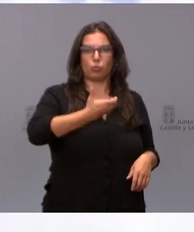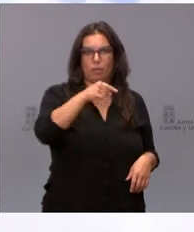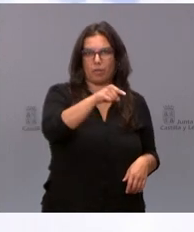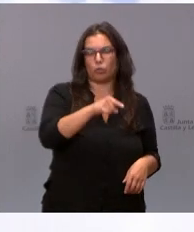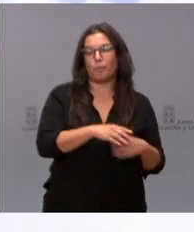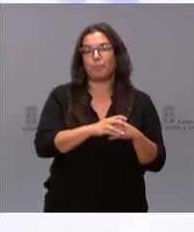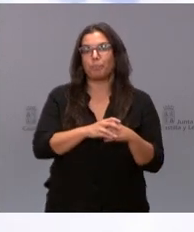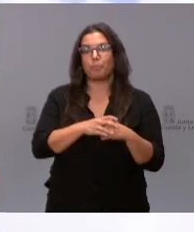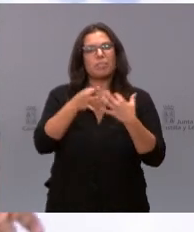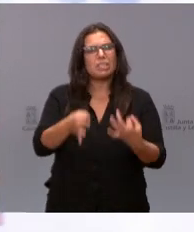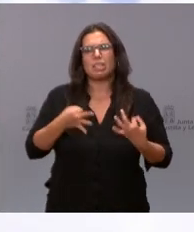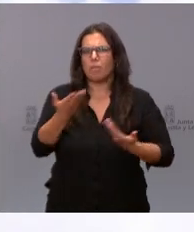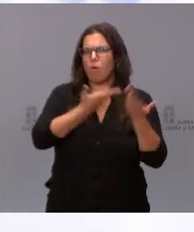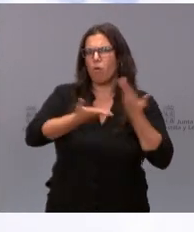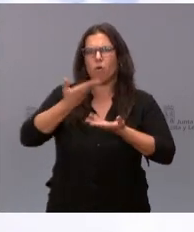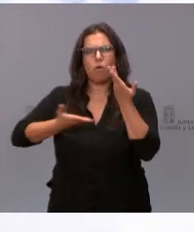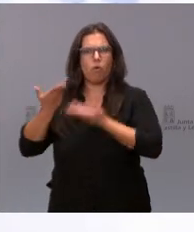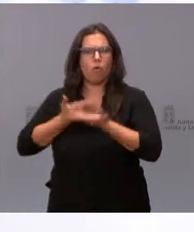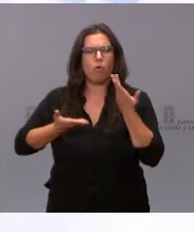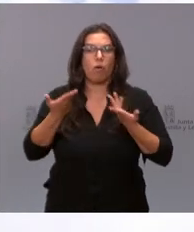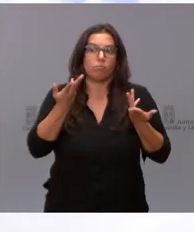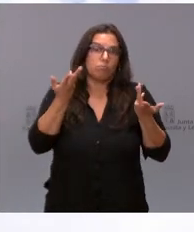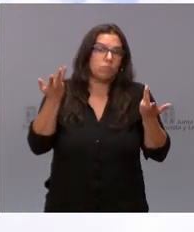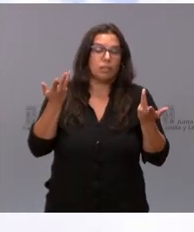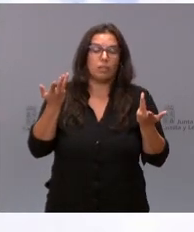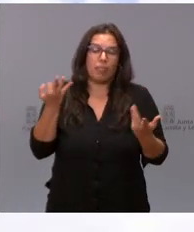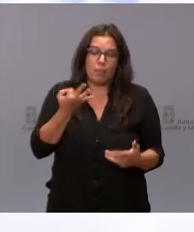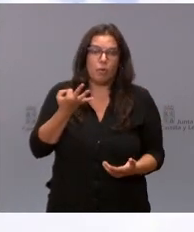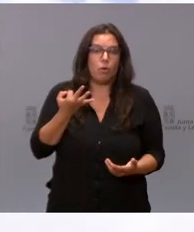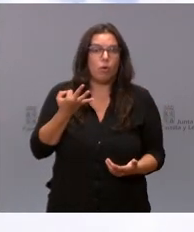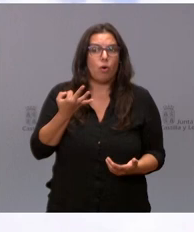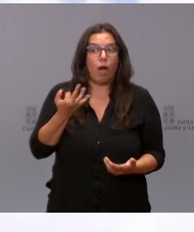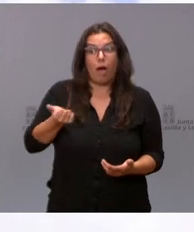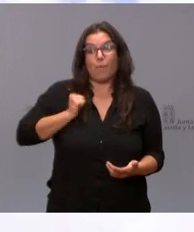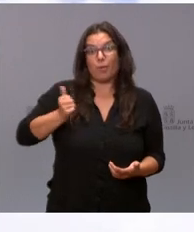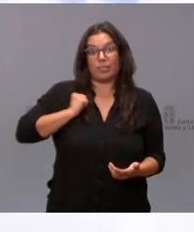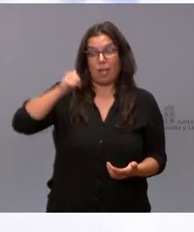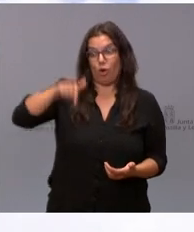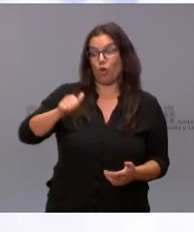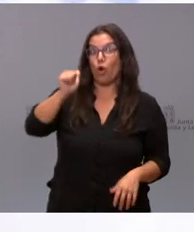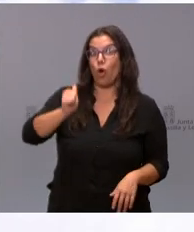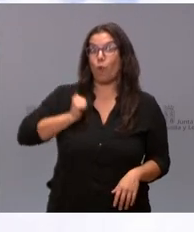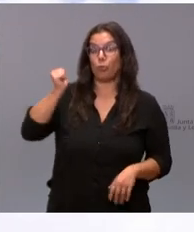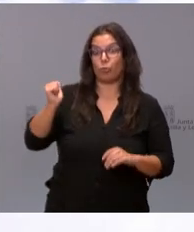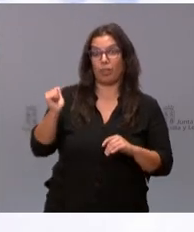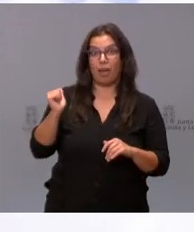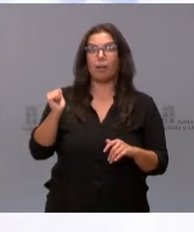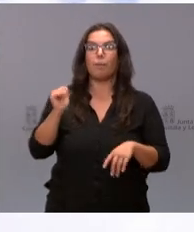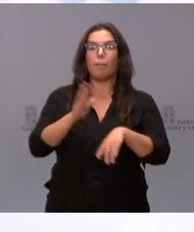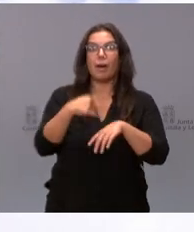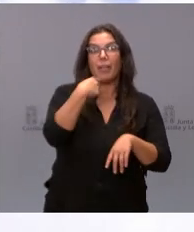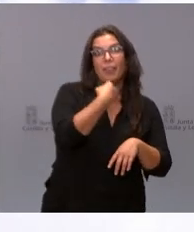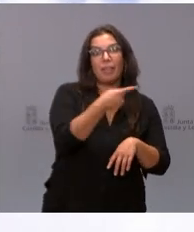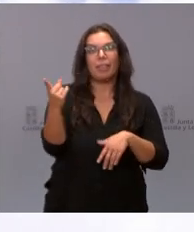siempre colaborando y desde luego tengo que aprovechar esta ocasión este momento para agradecer a todo el